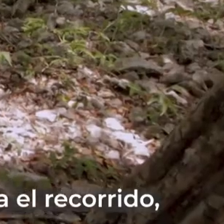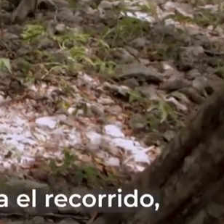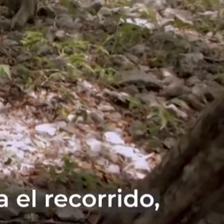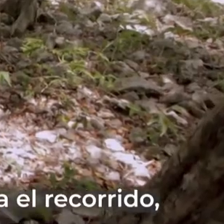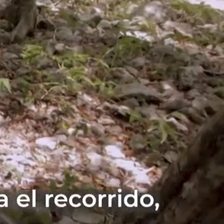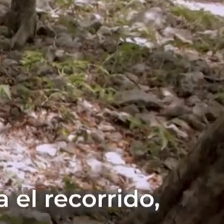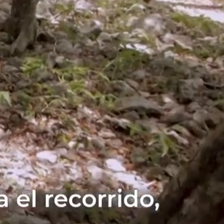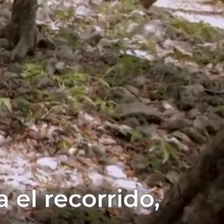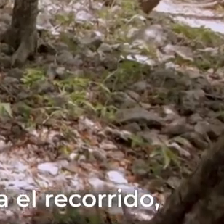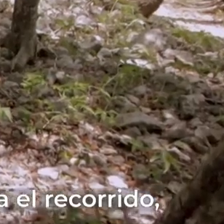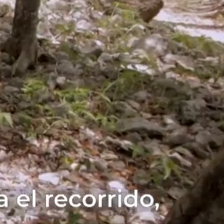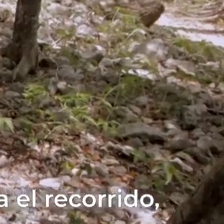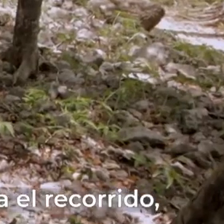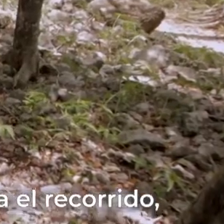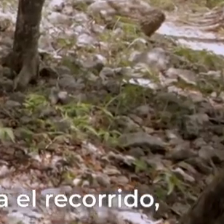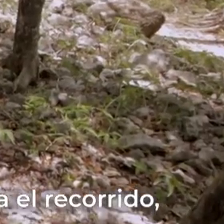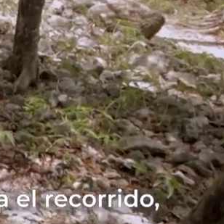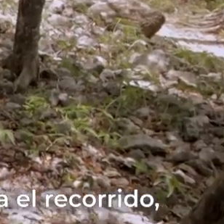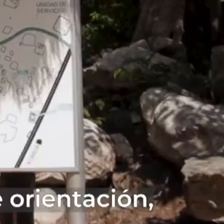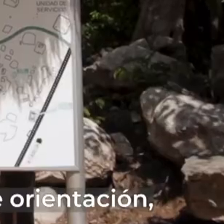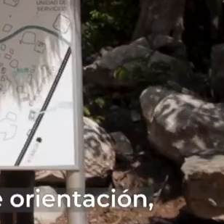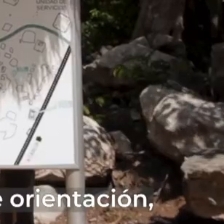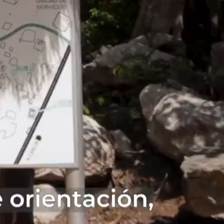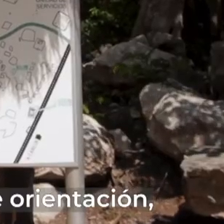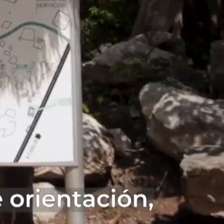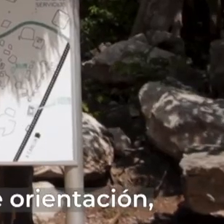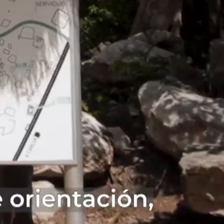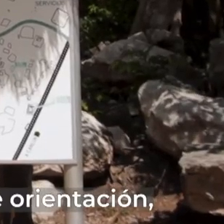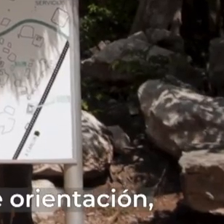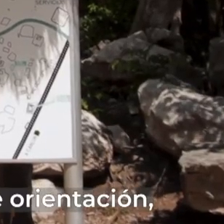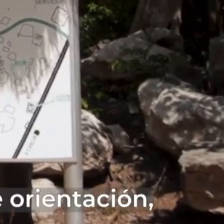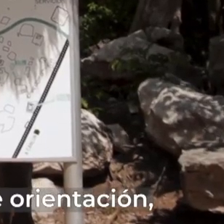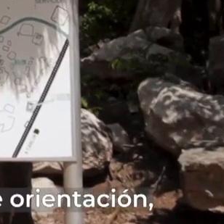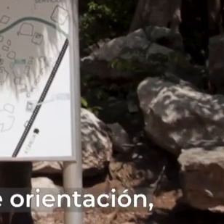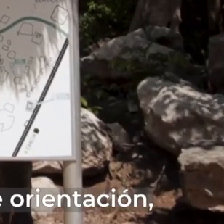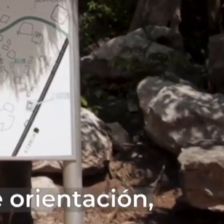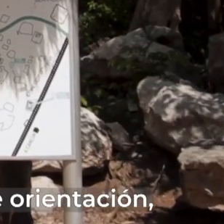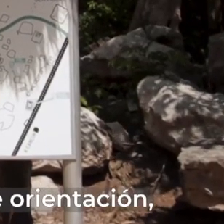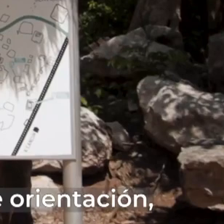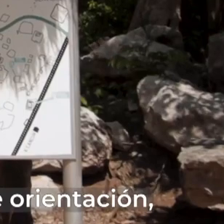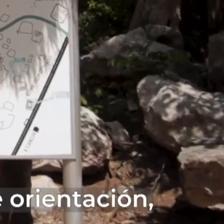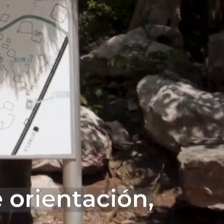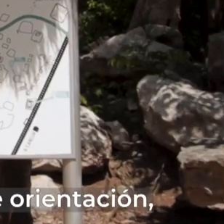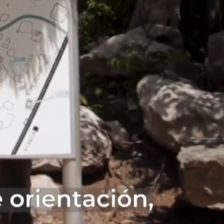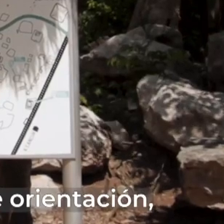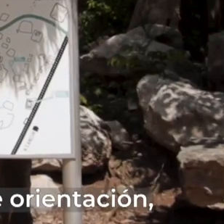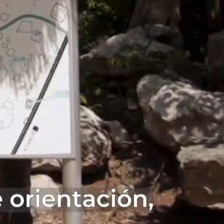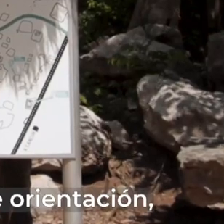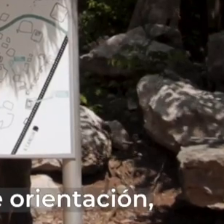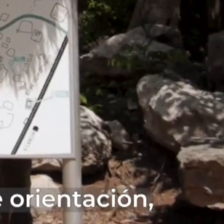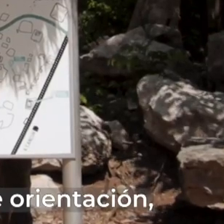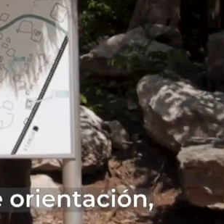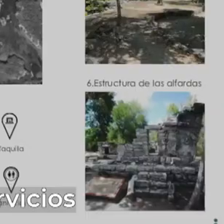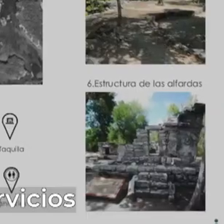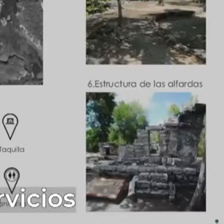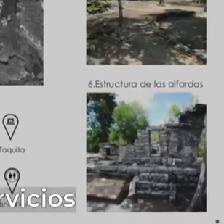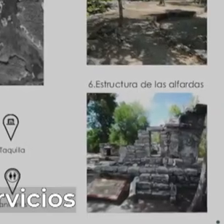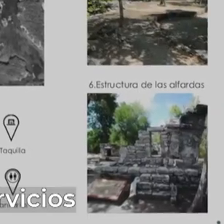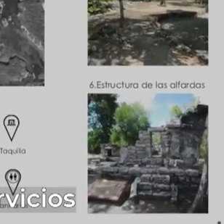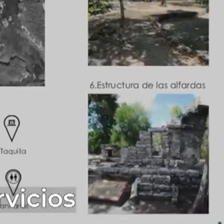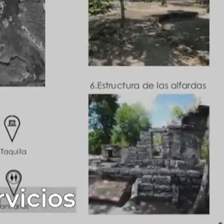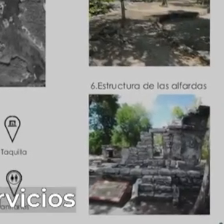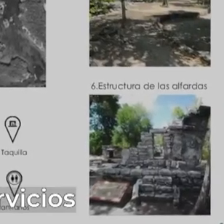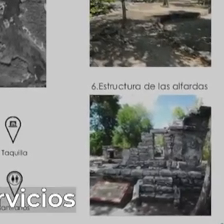lineales de senderos para el recorrido, con más de 200 nuevas cédulas informativas y de orientación, y se